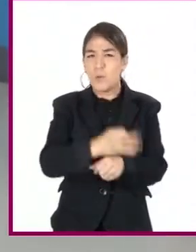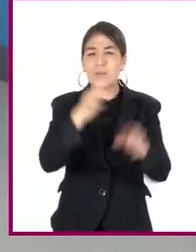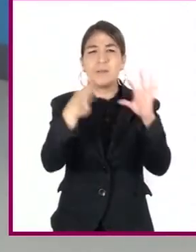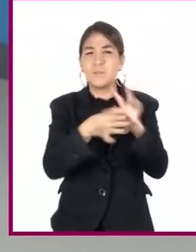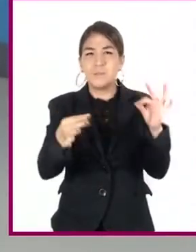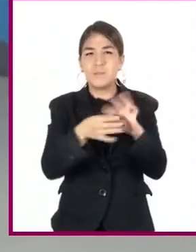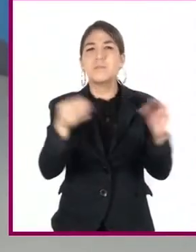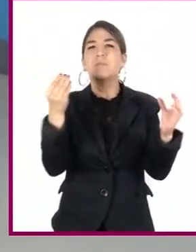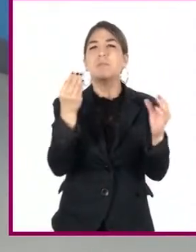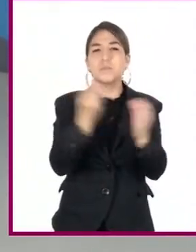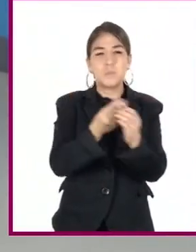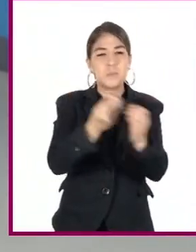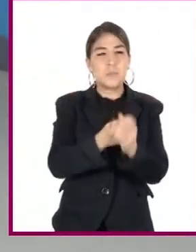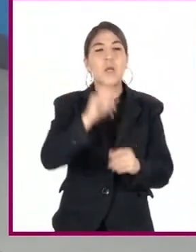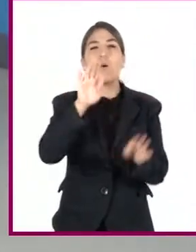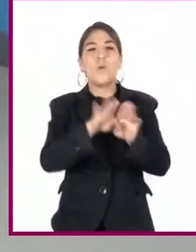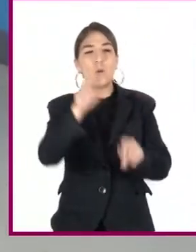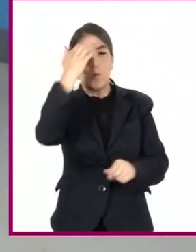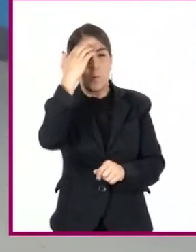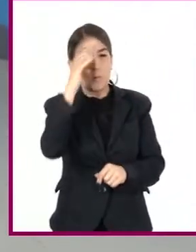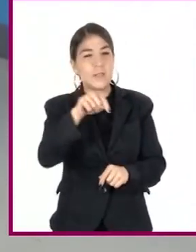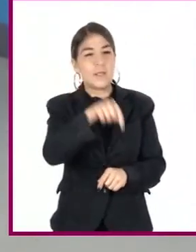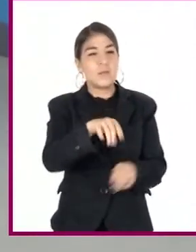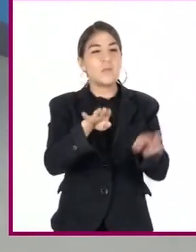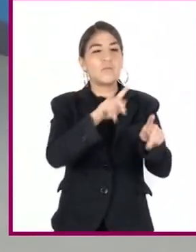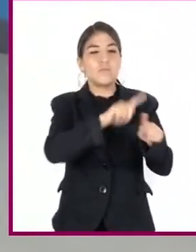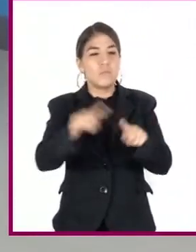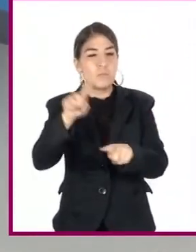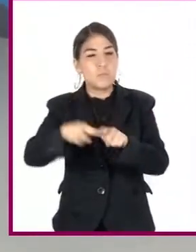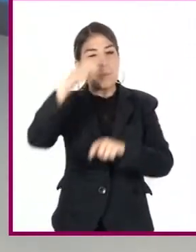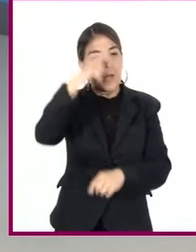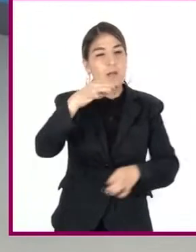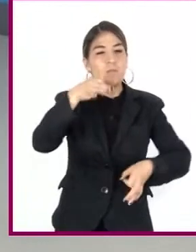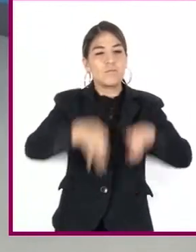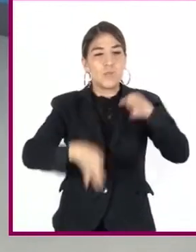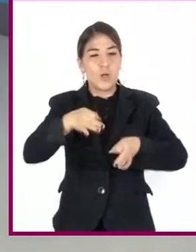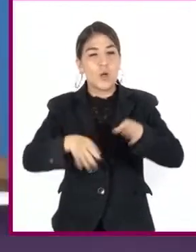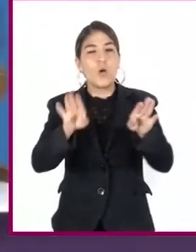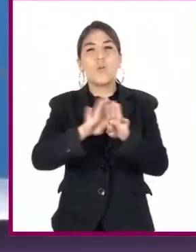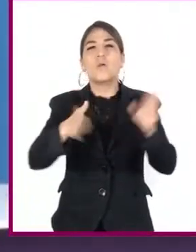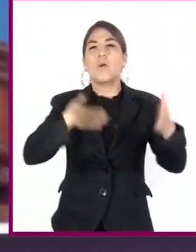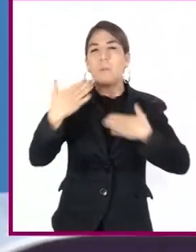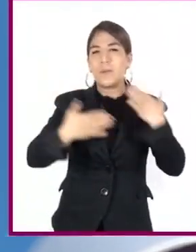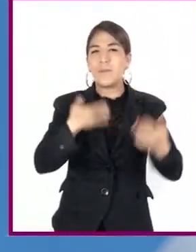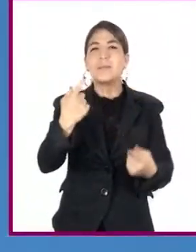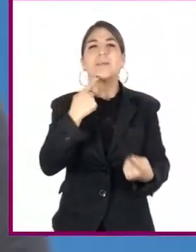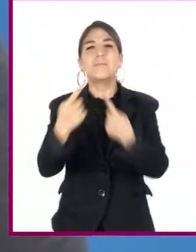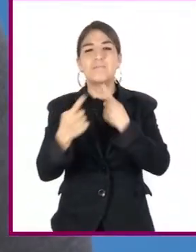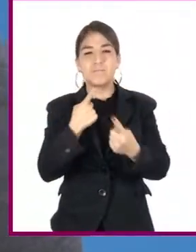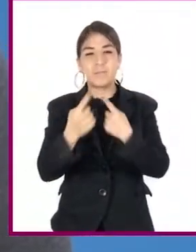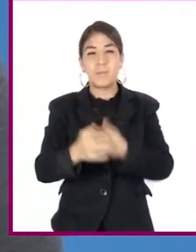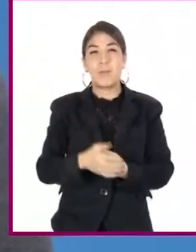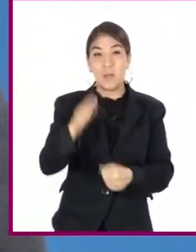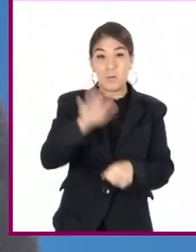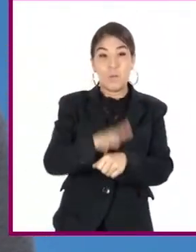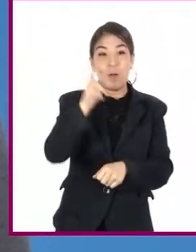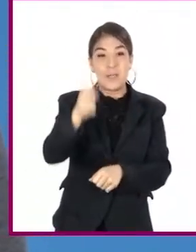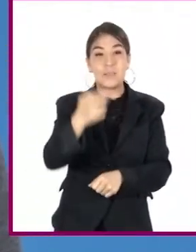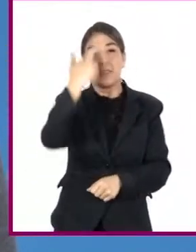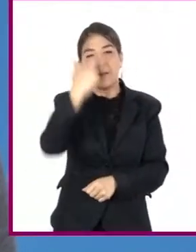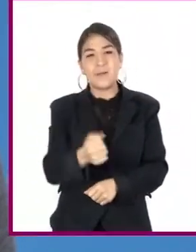los instrumentos jurídicos que garantizan la convivencia basada en valores democráticos. Para ello,